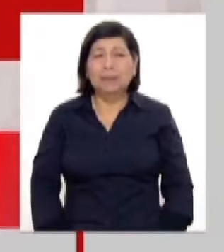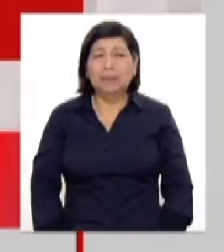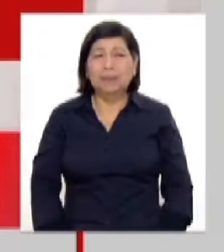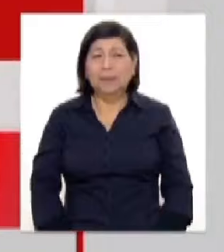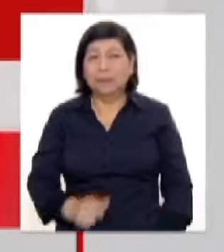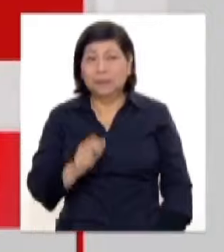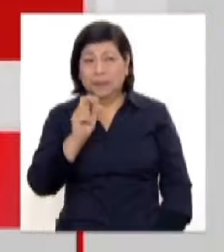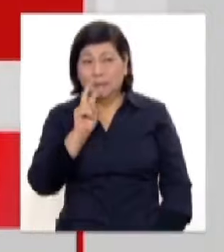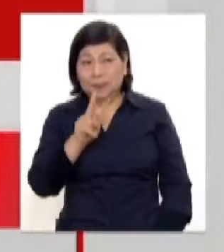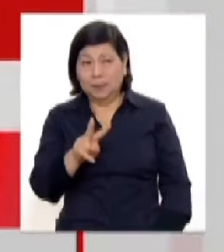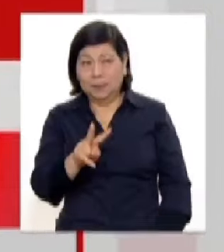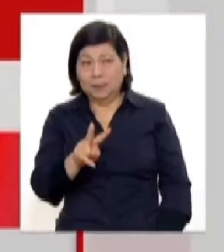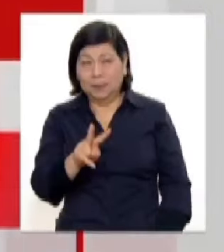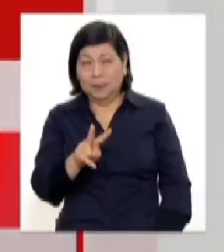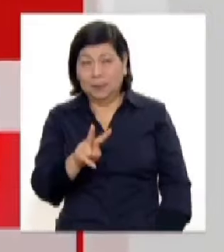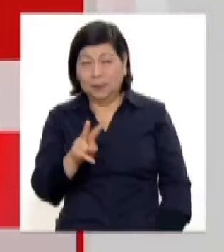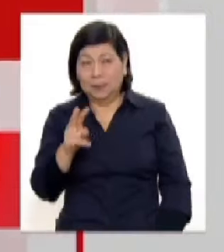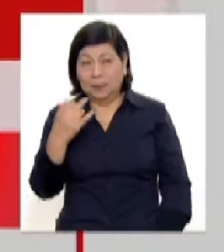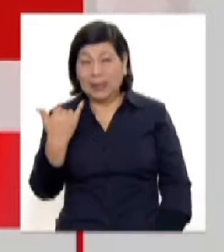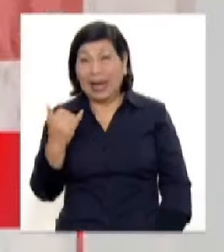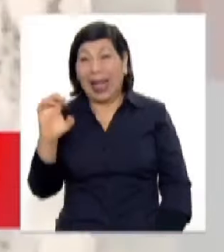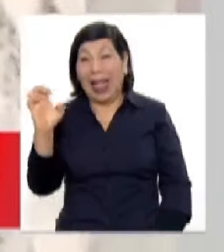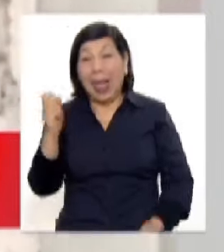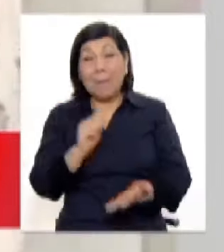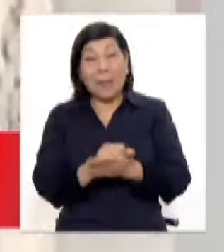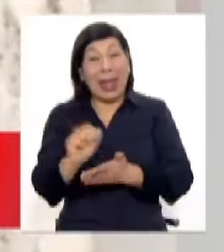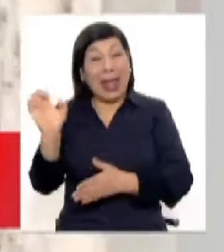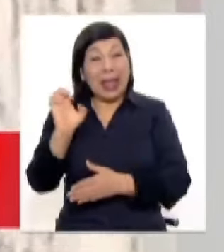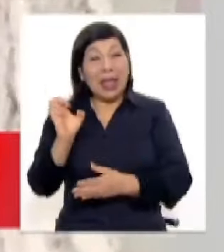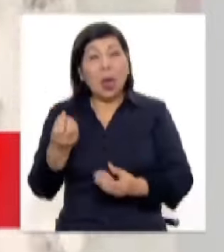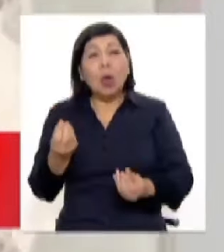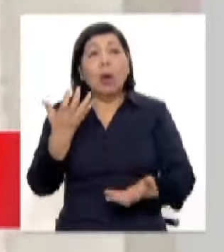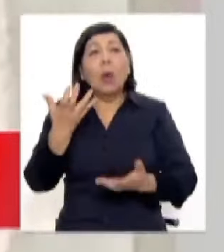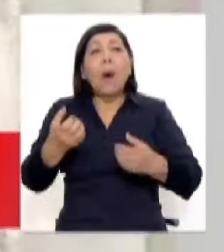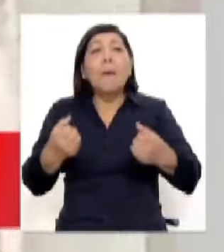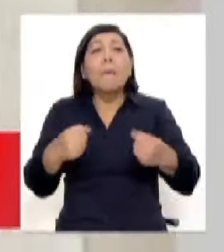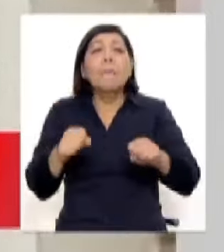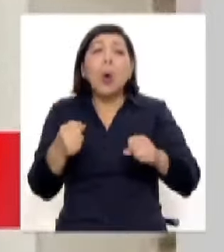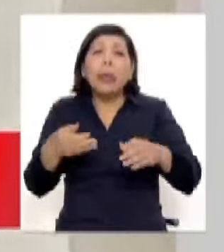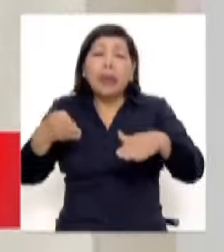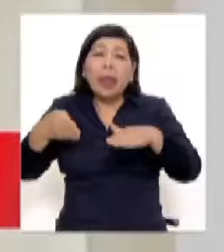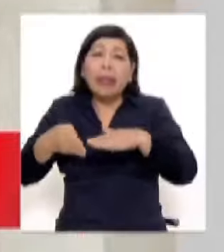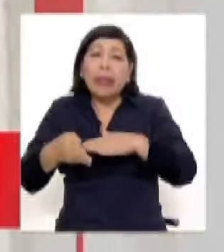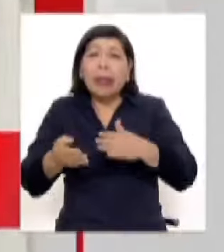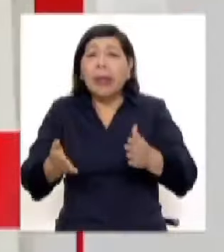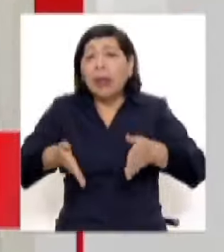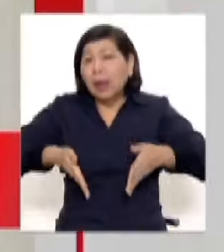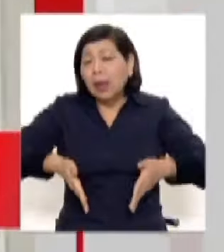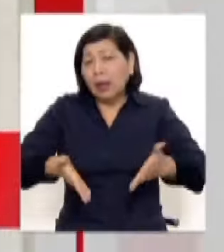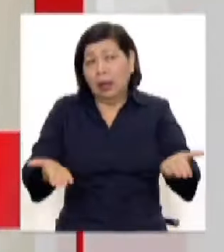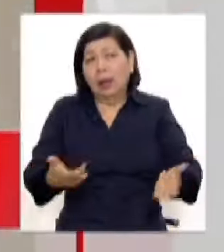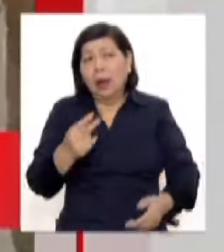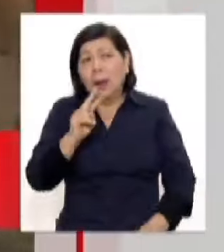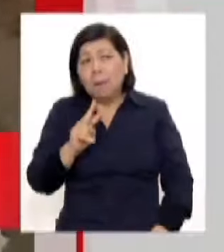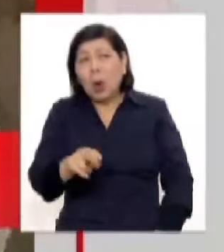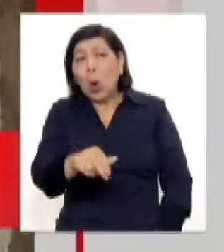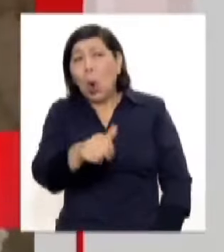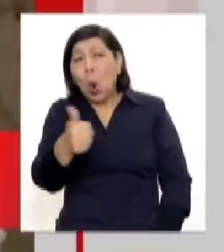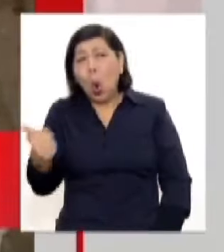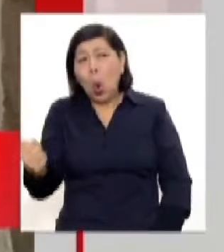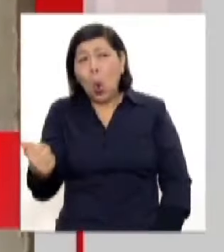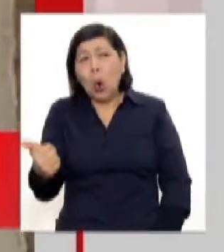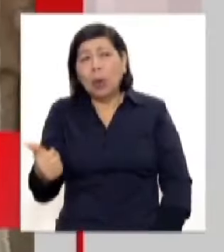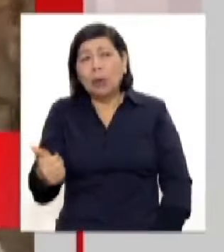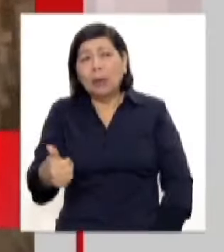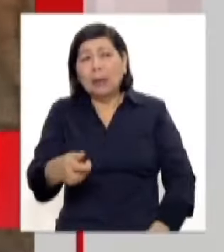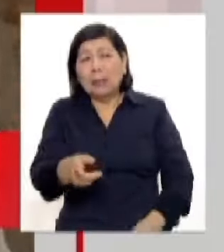En estas imágenes registradas en enero de este año, se ve cómo queman una moto al interior del pasaje y se aprecian otras tiradas